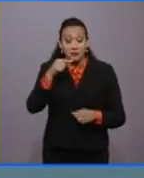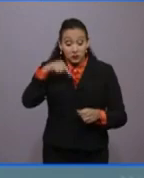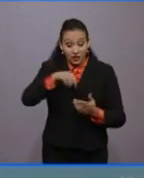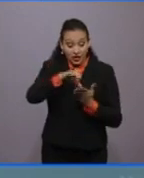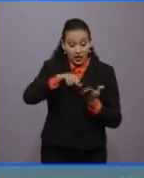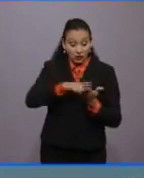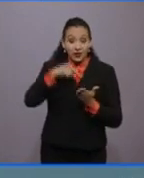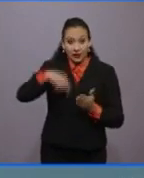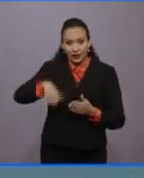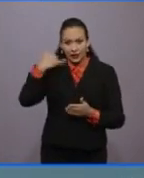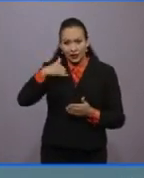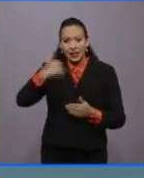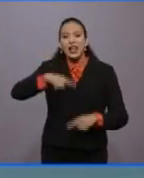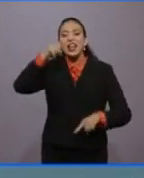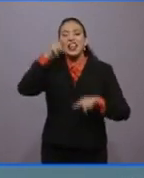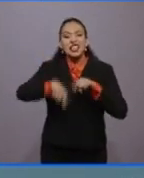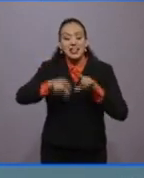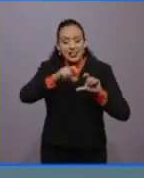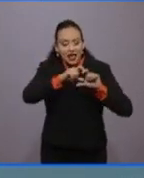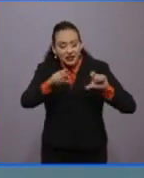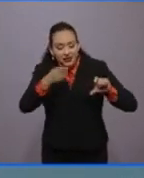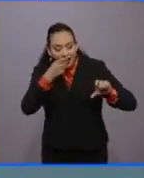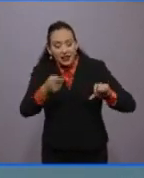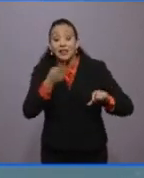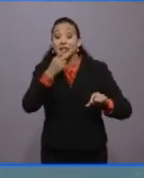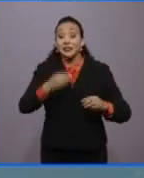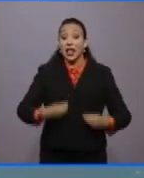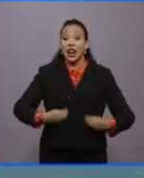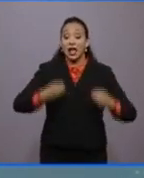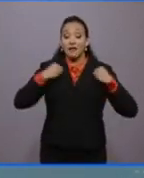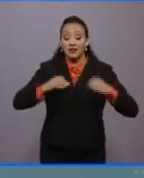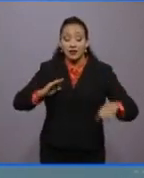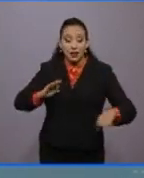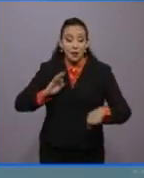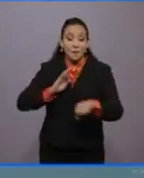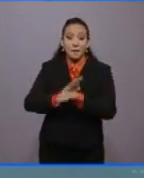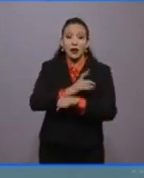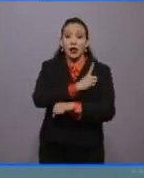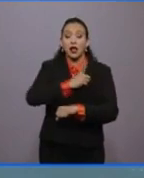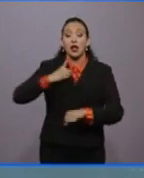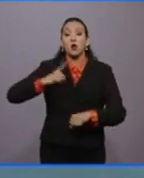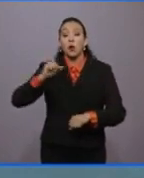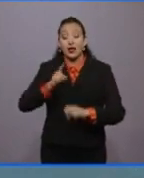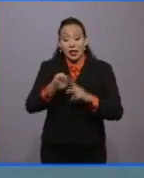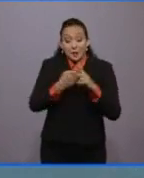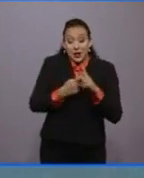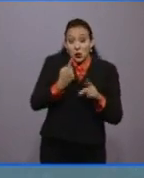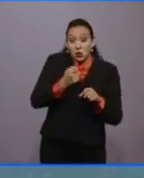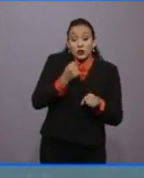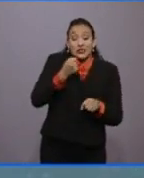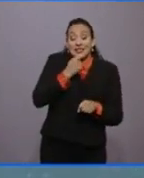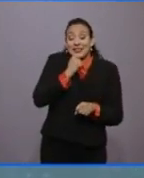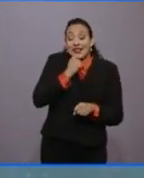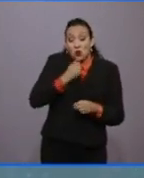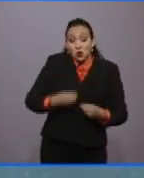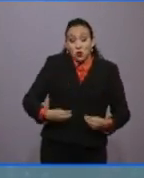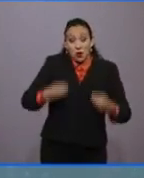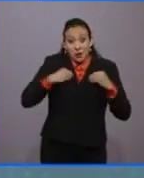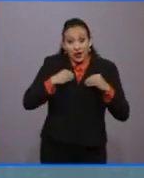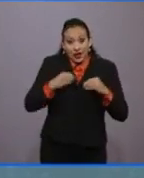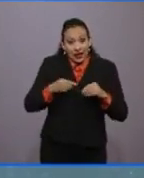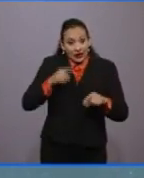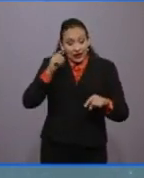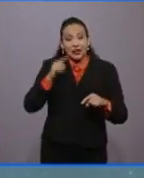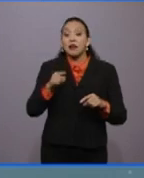Constitución el principio que dice que la vida debe de protegerse desde el primer segundo. El